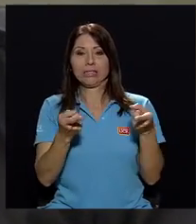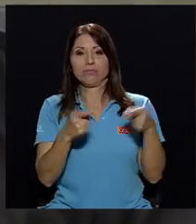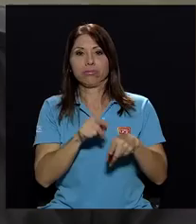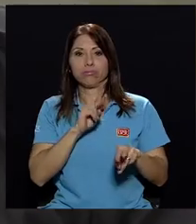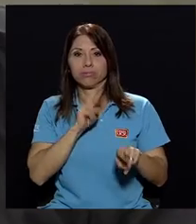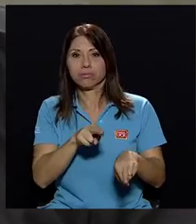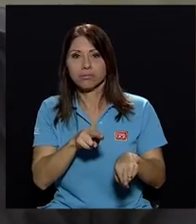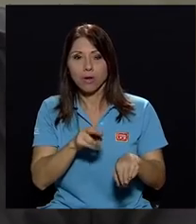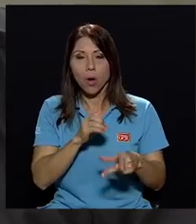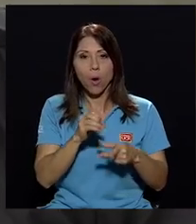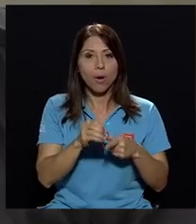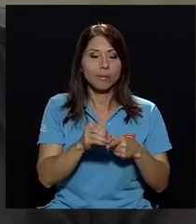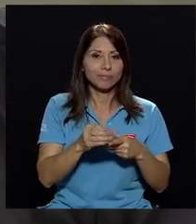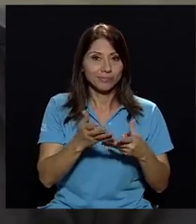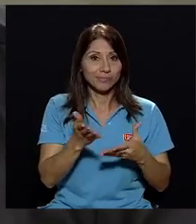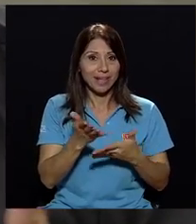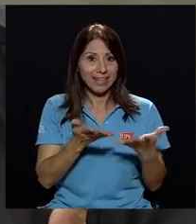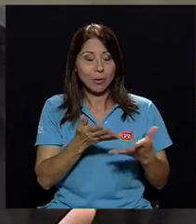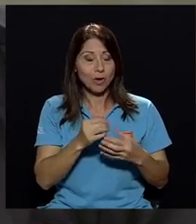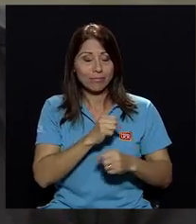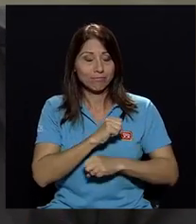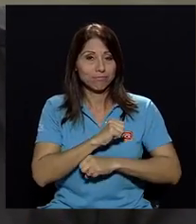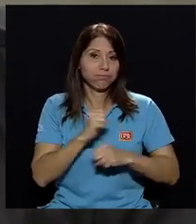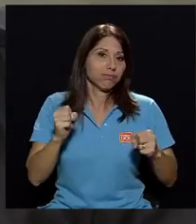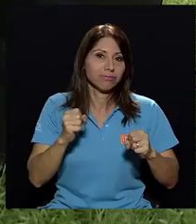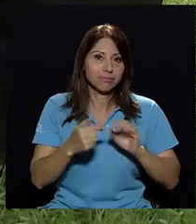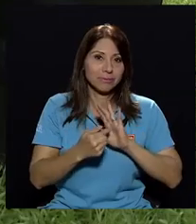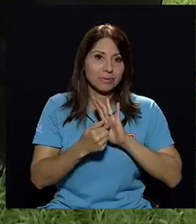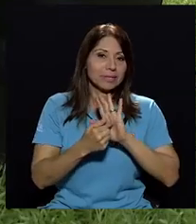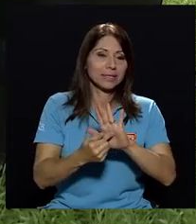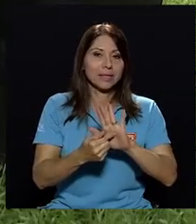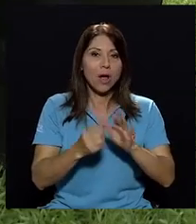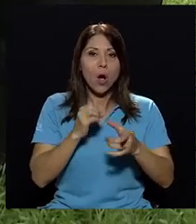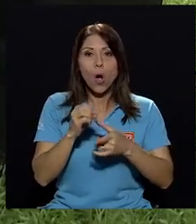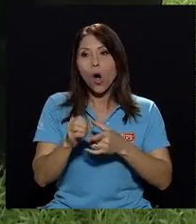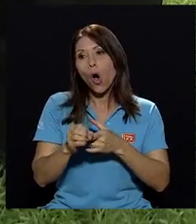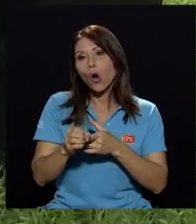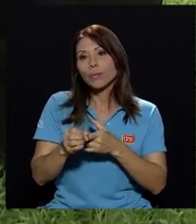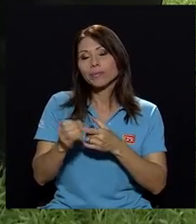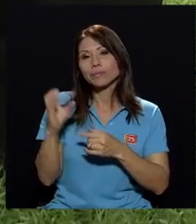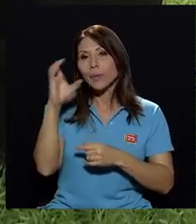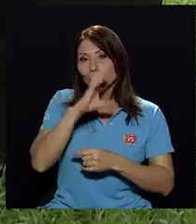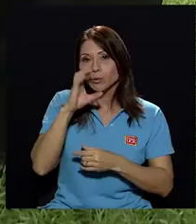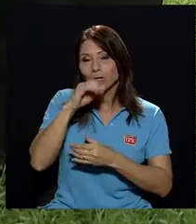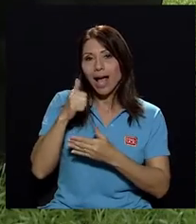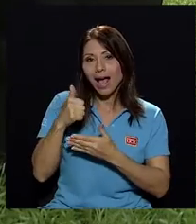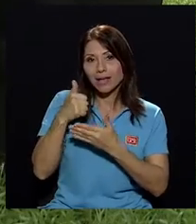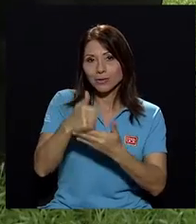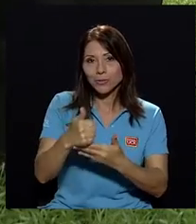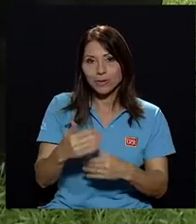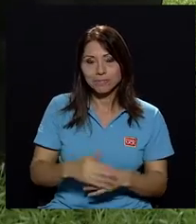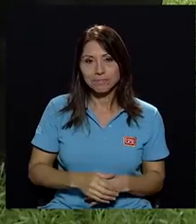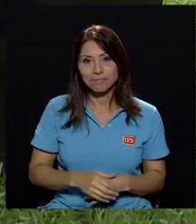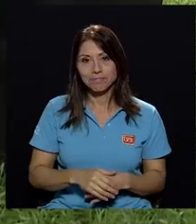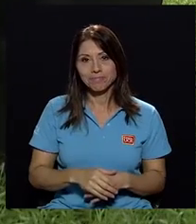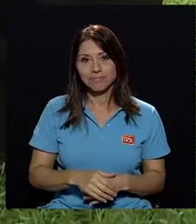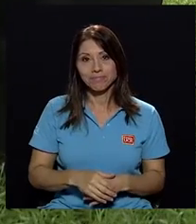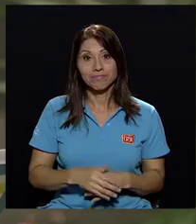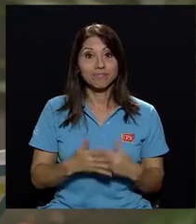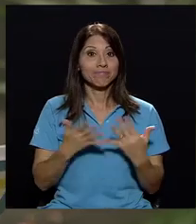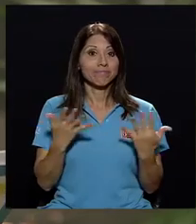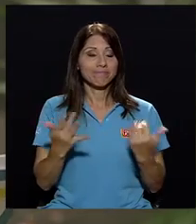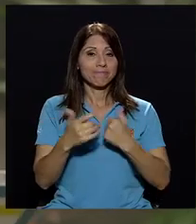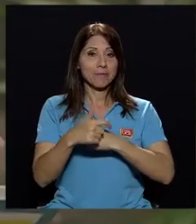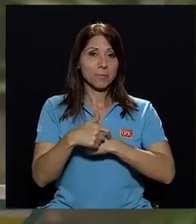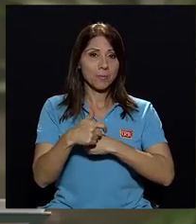muy reactivo, ¿verdad? Muy explota, que explota exactamente, o busca la ayuda.